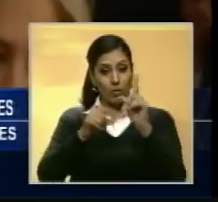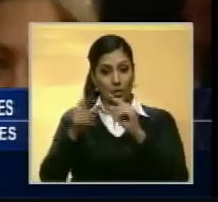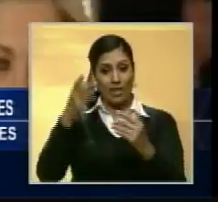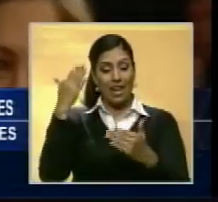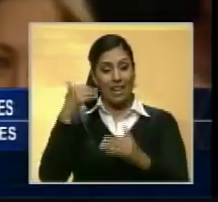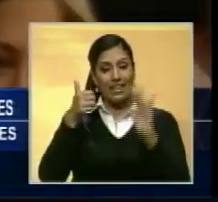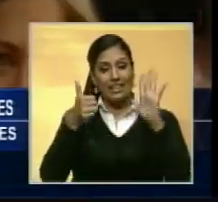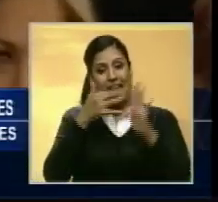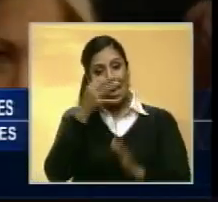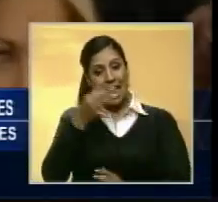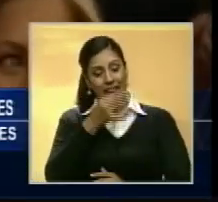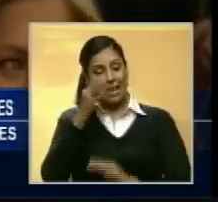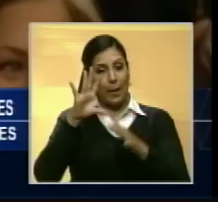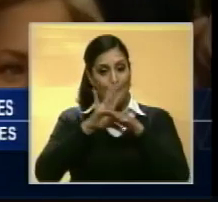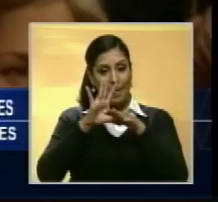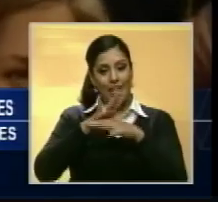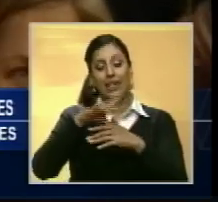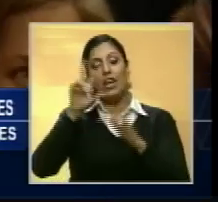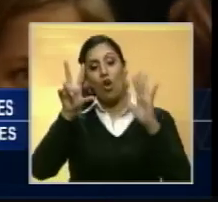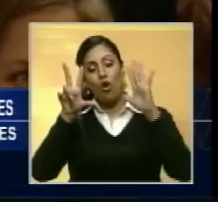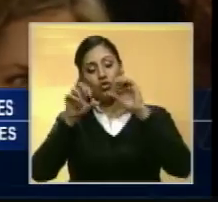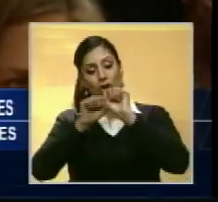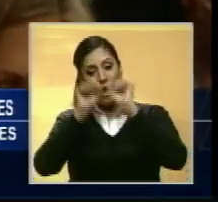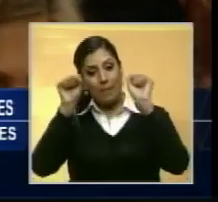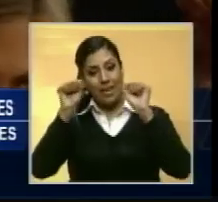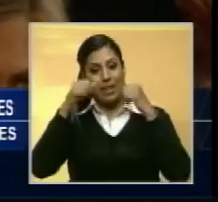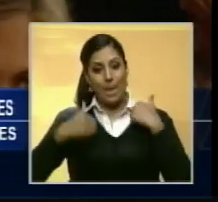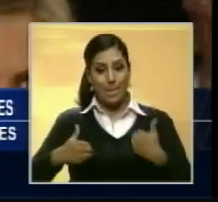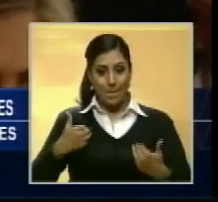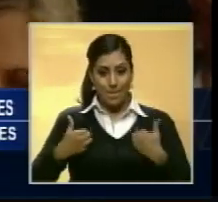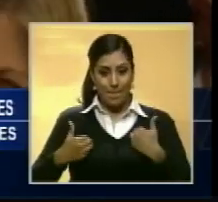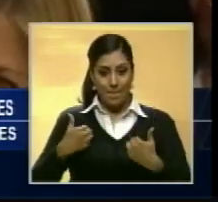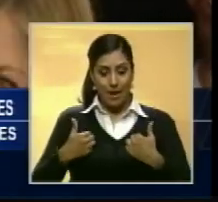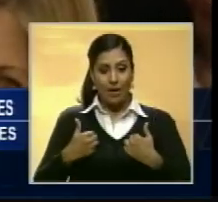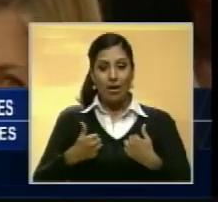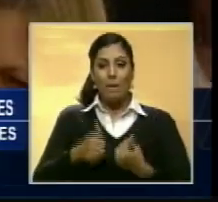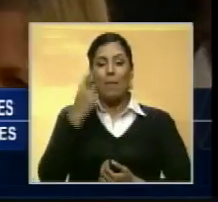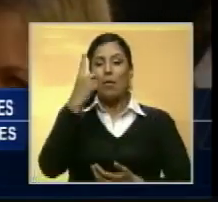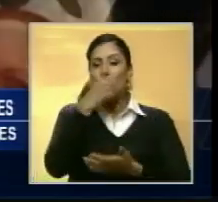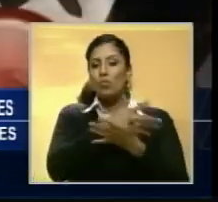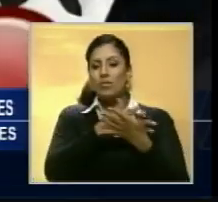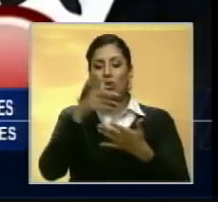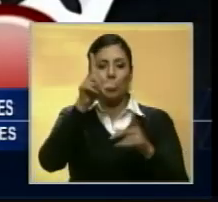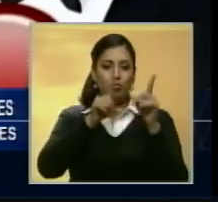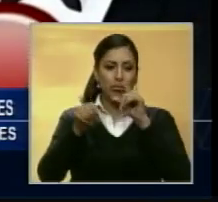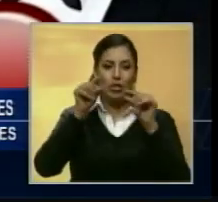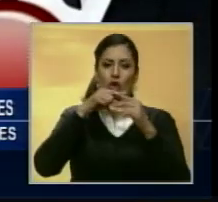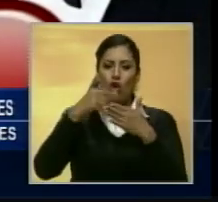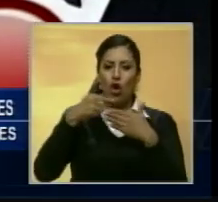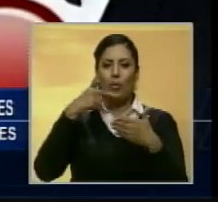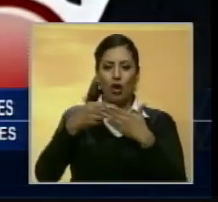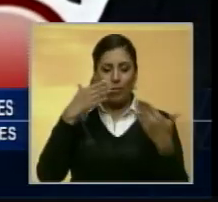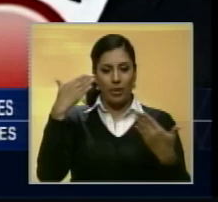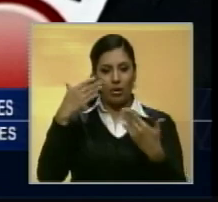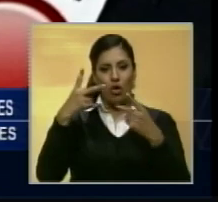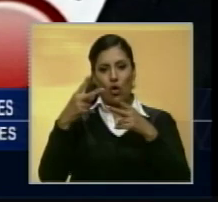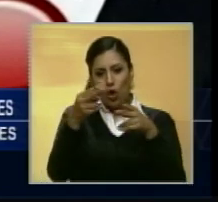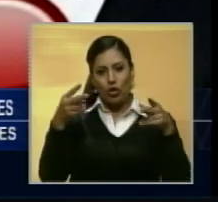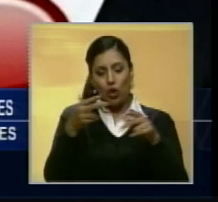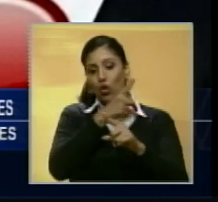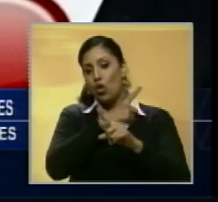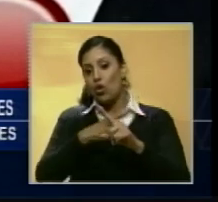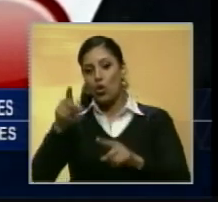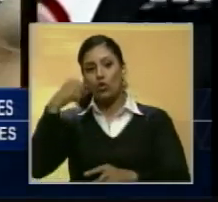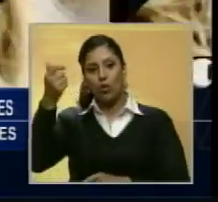entre las 6 de la tarde del martes y las 8 de la mañana de este miércoles, más de 1 millón de tweets mencionaron a Brad Pitt y otro 1 millón